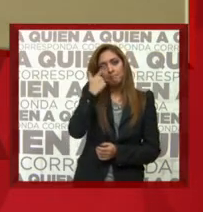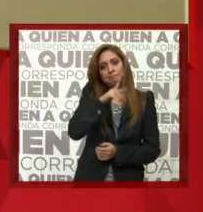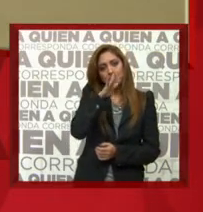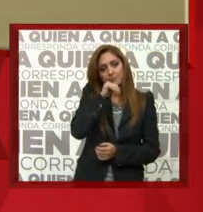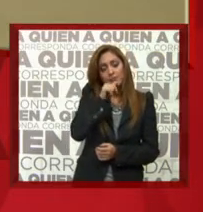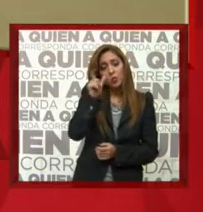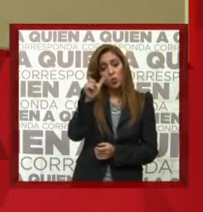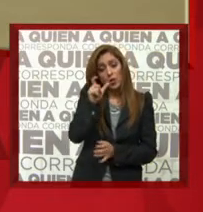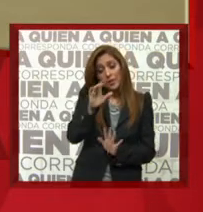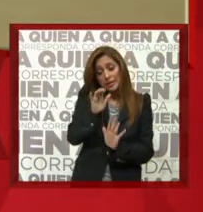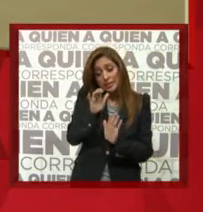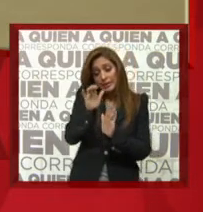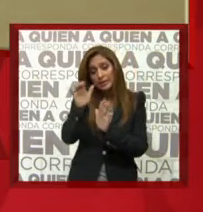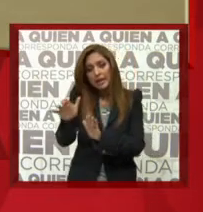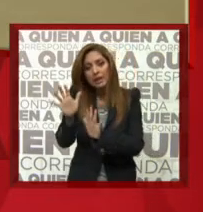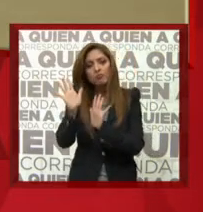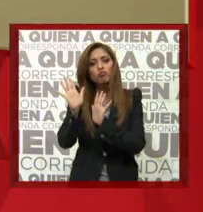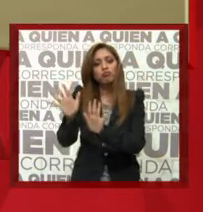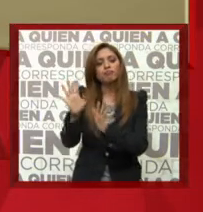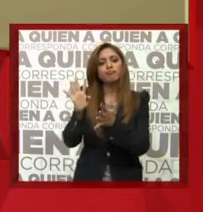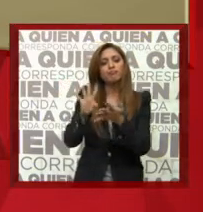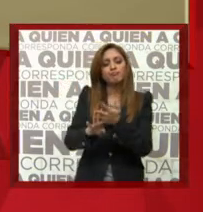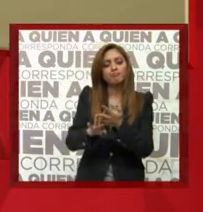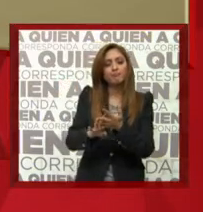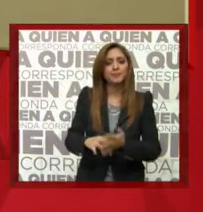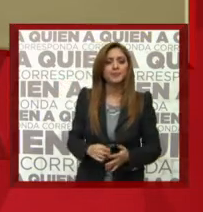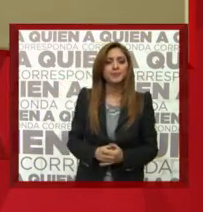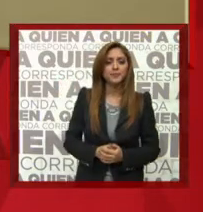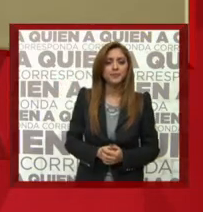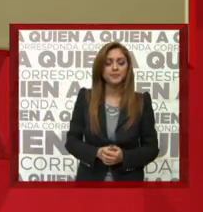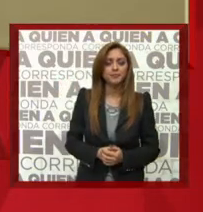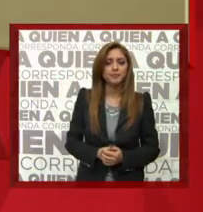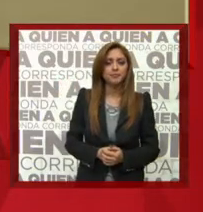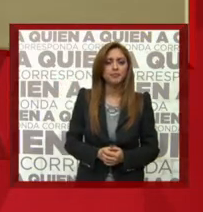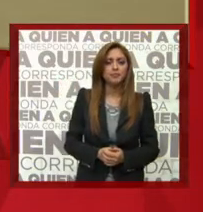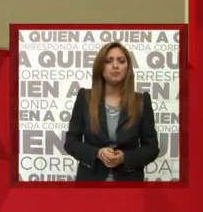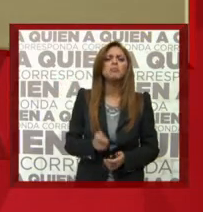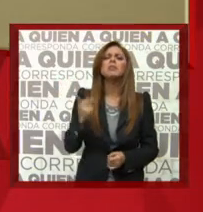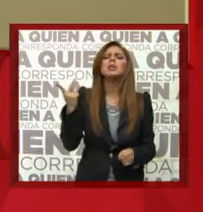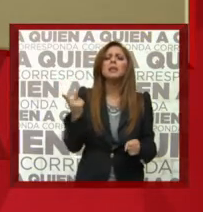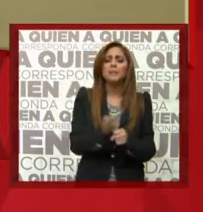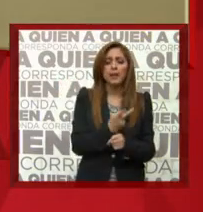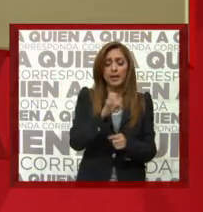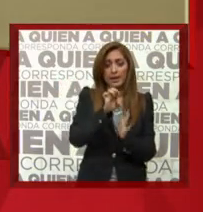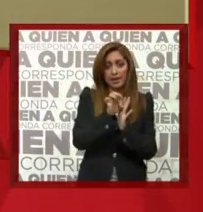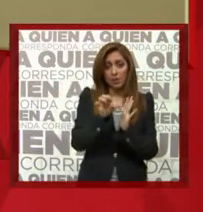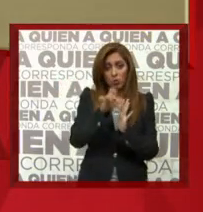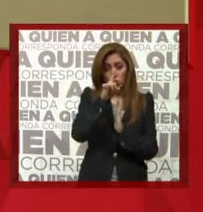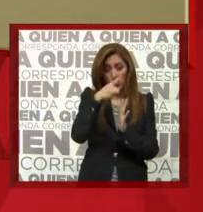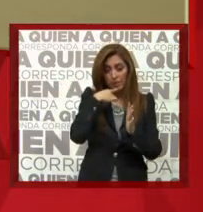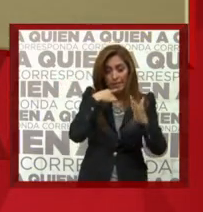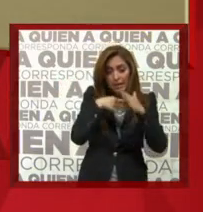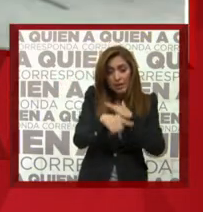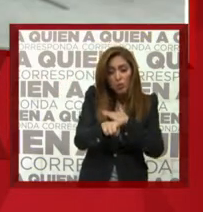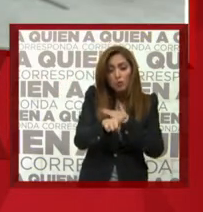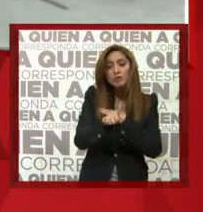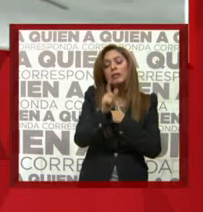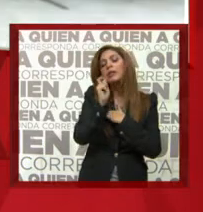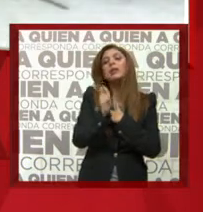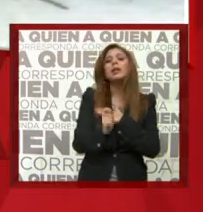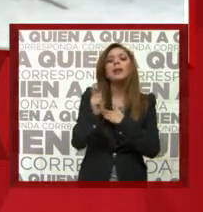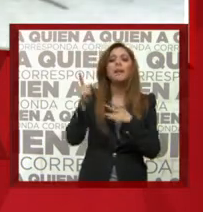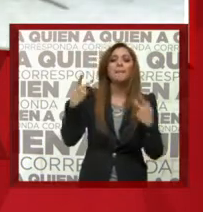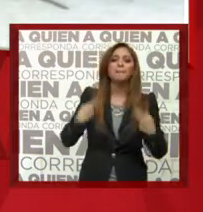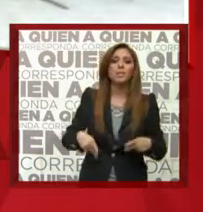Clientela literalmente cautiva. Entonces, ¿qué es lo que pasa? Si tú denuncias, no hay mejor cobrador